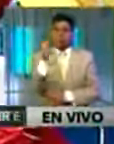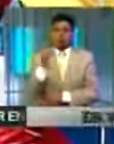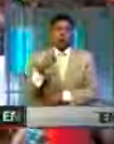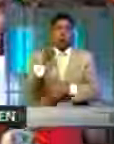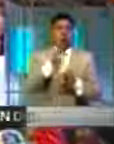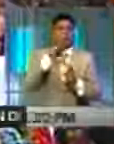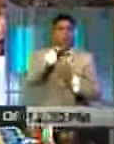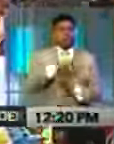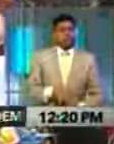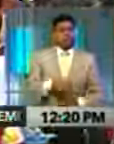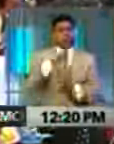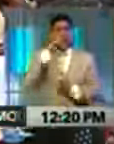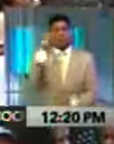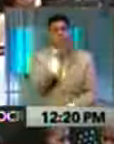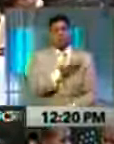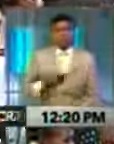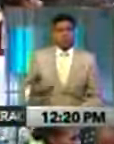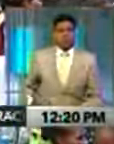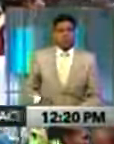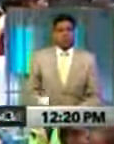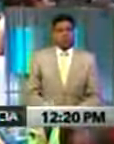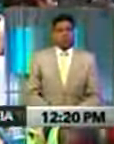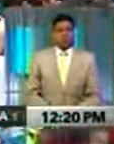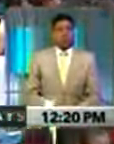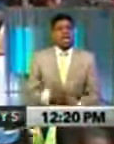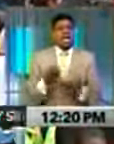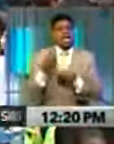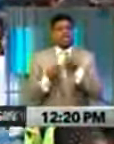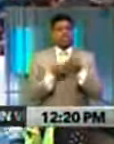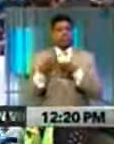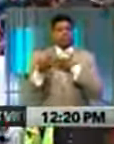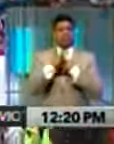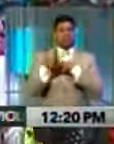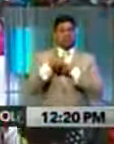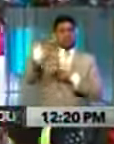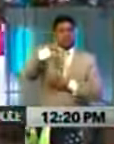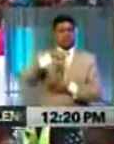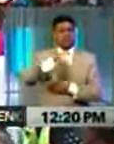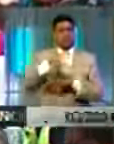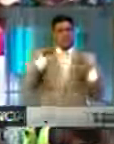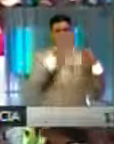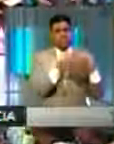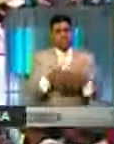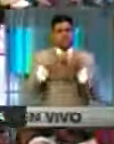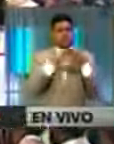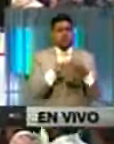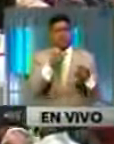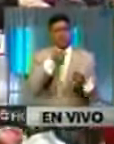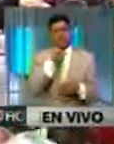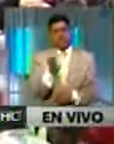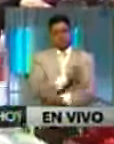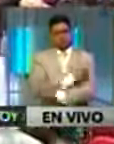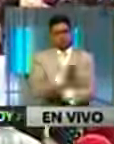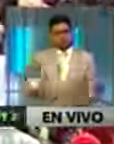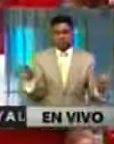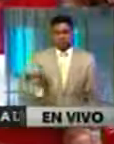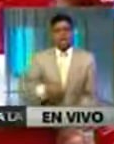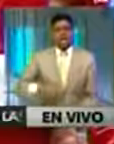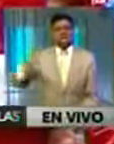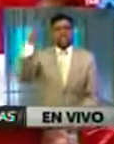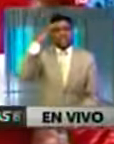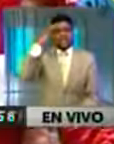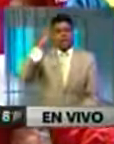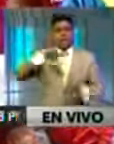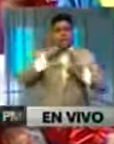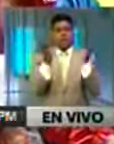dictatorial y así facilitar la intervención de nuestro país. Que lo sepa el mundo, que